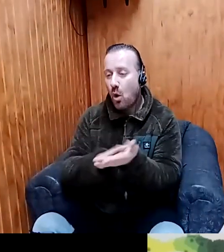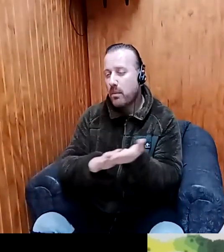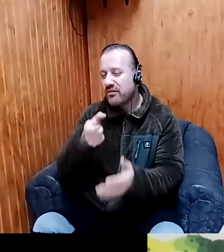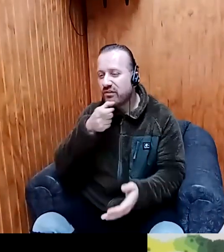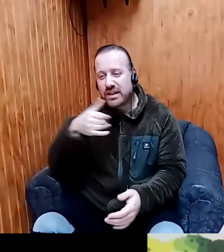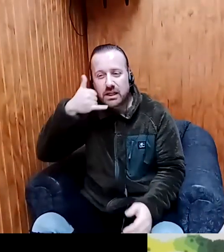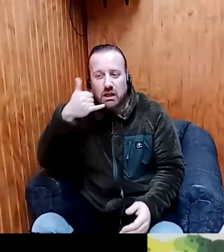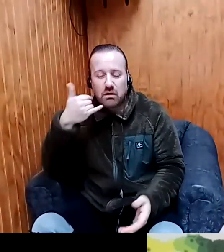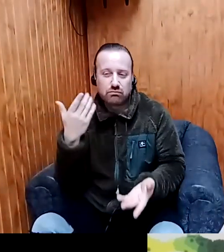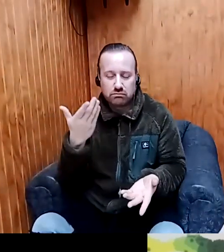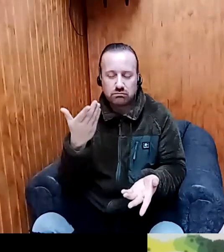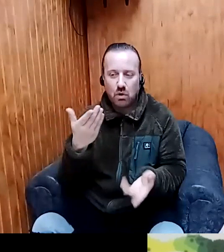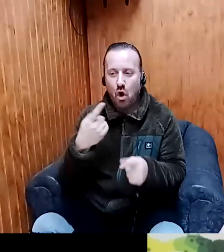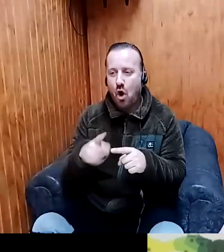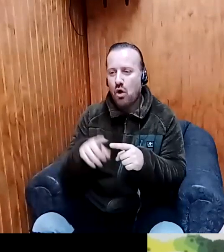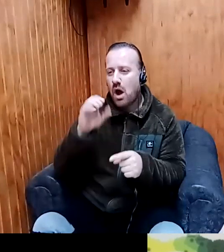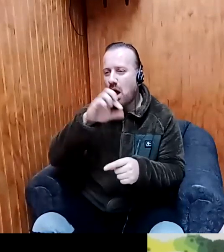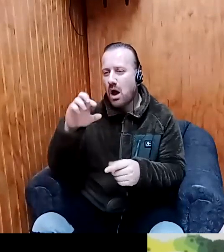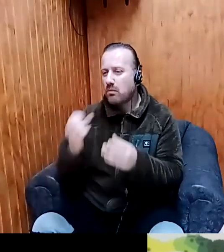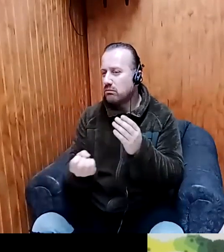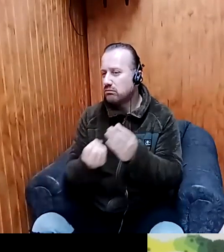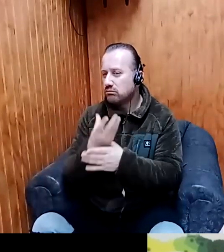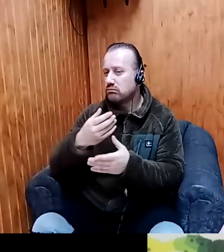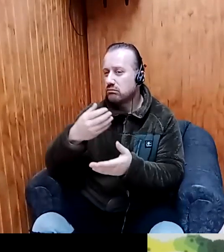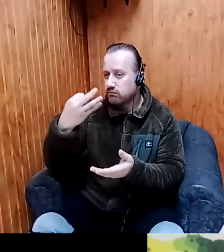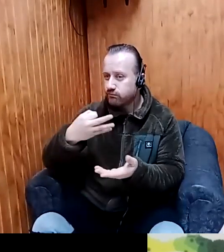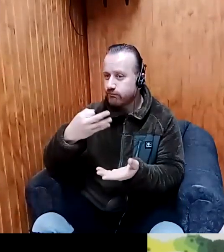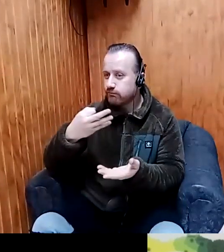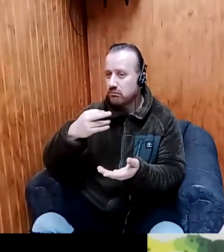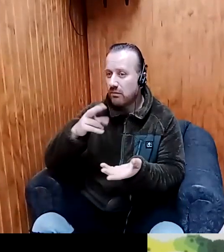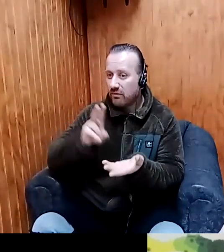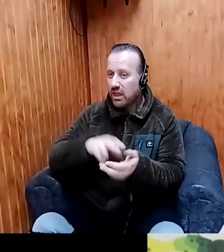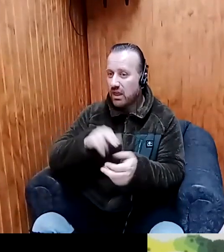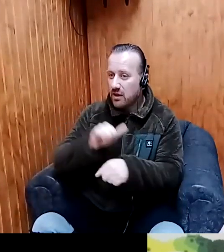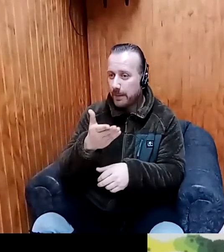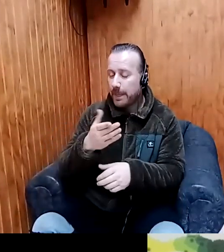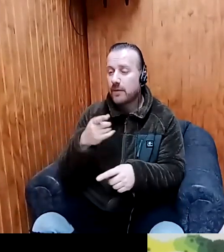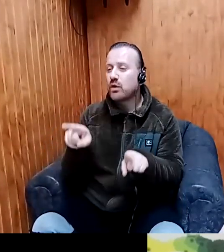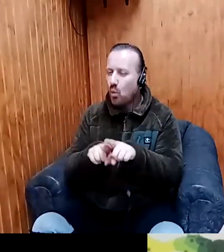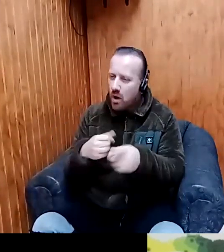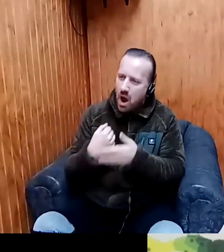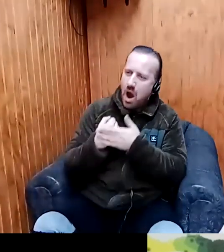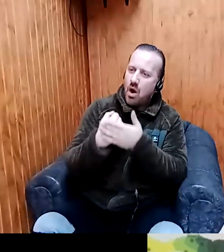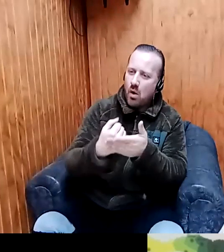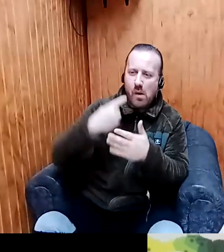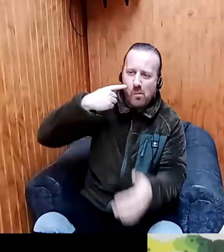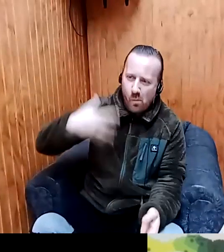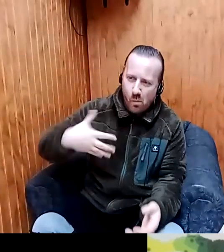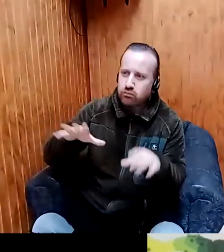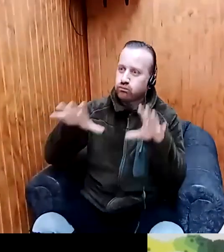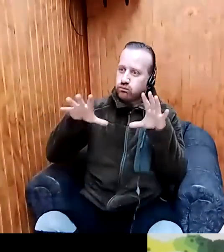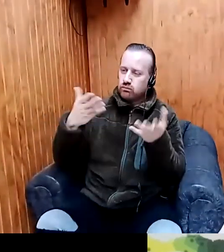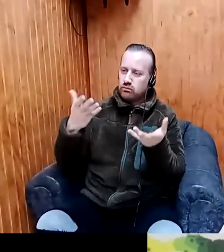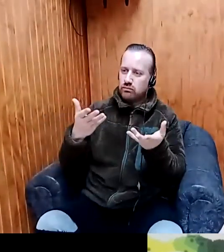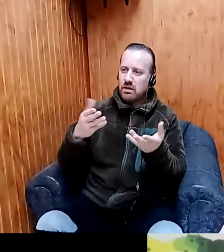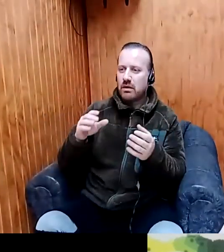caso de las aplicaciones, ¿no? La veracidad, pero a su vez tiene que ser una contribución relevante a su alfabetización científica. O